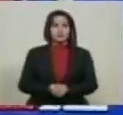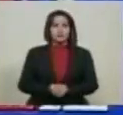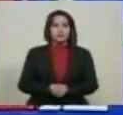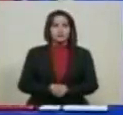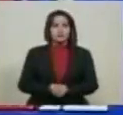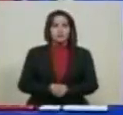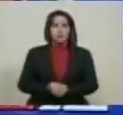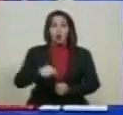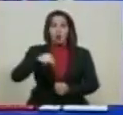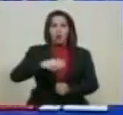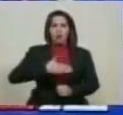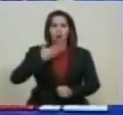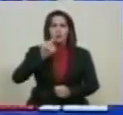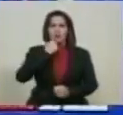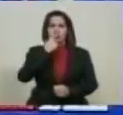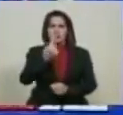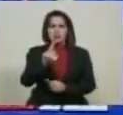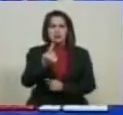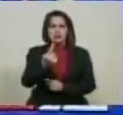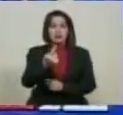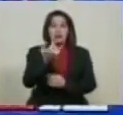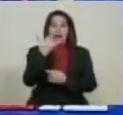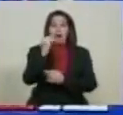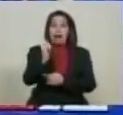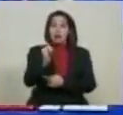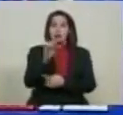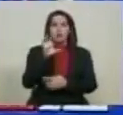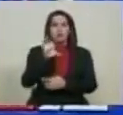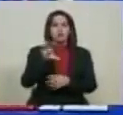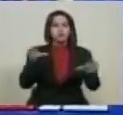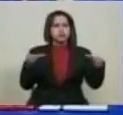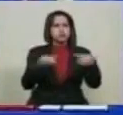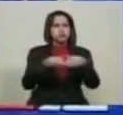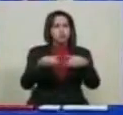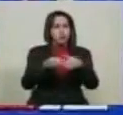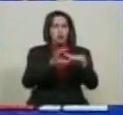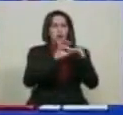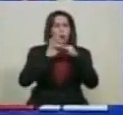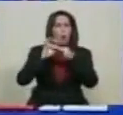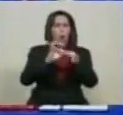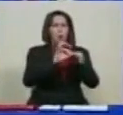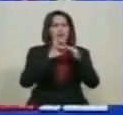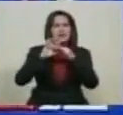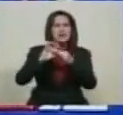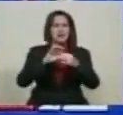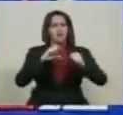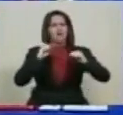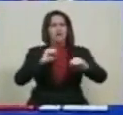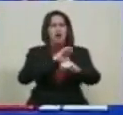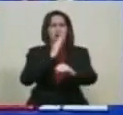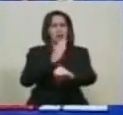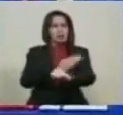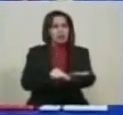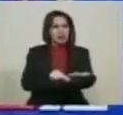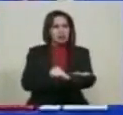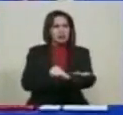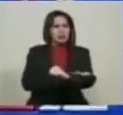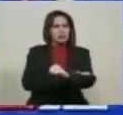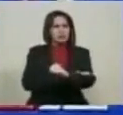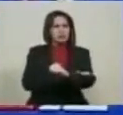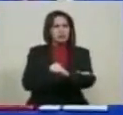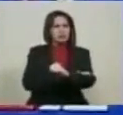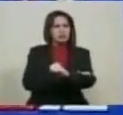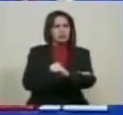Hoy podemos decir, tenemos un partido más unido que nunca, más fuerte que nunca, con